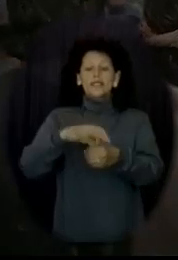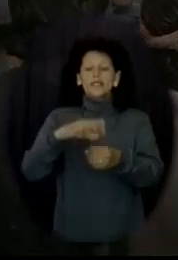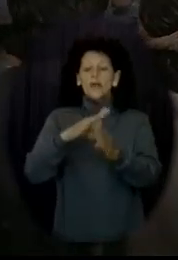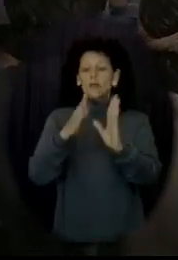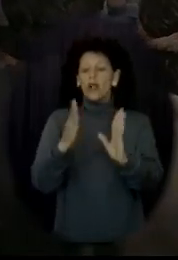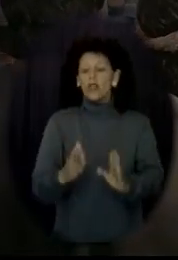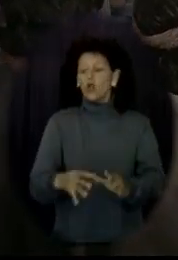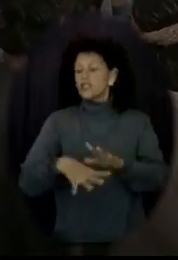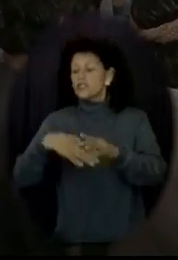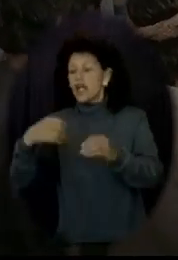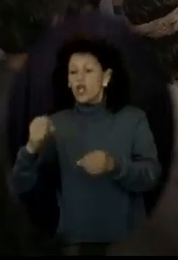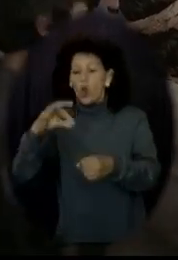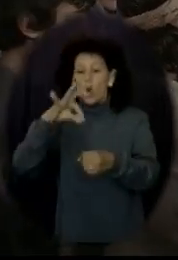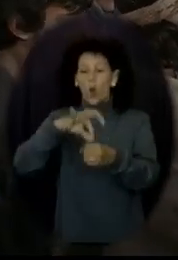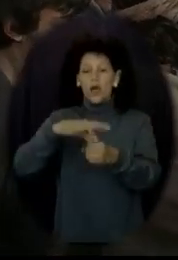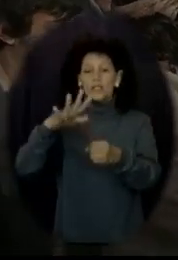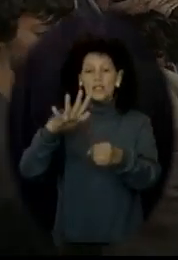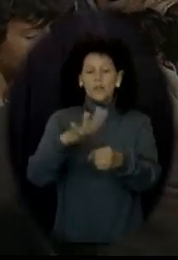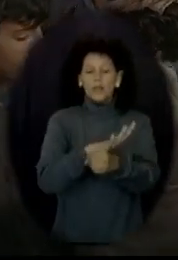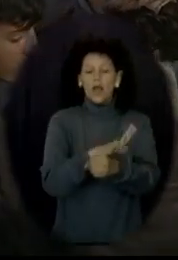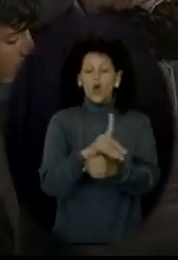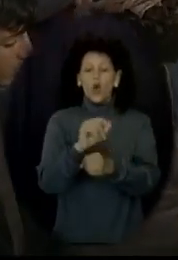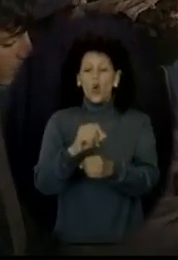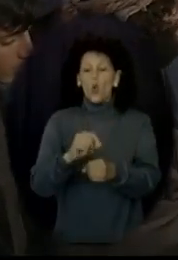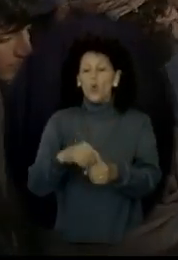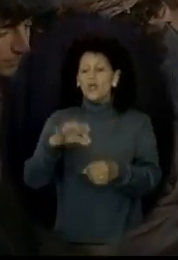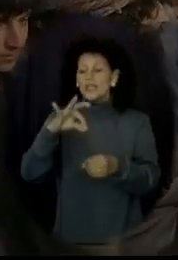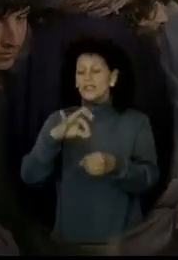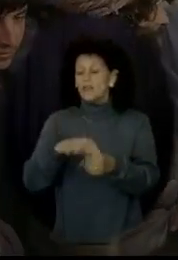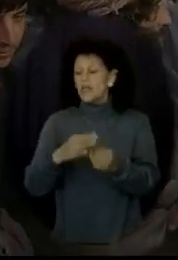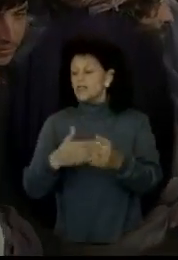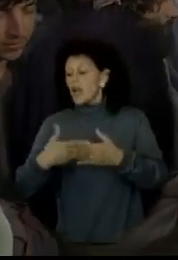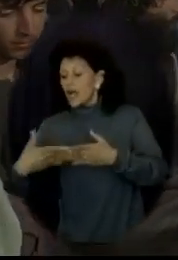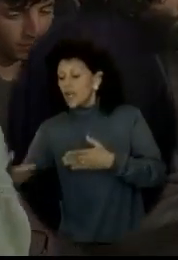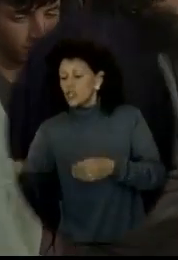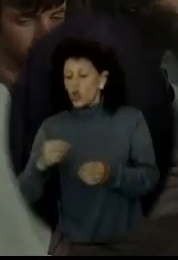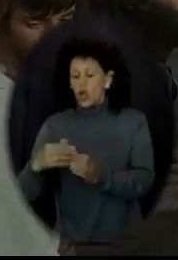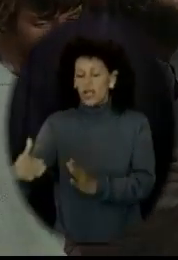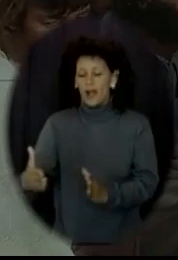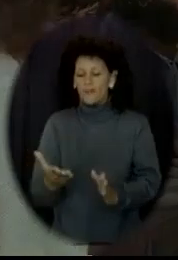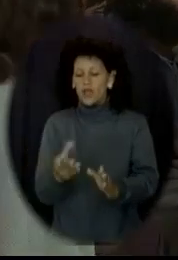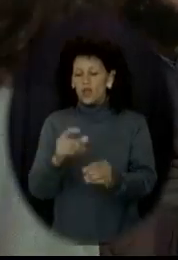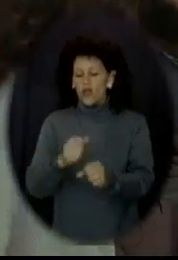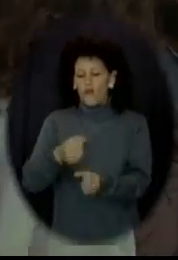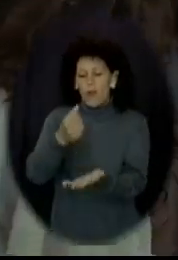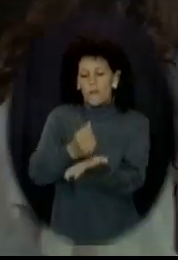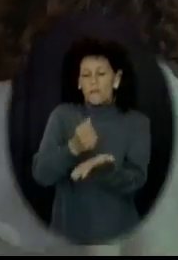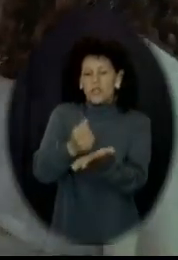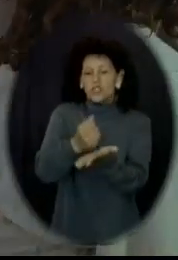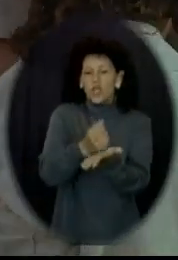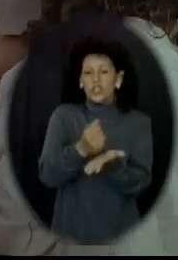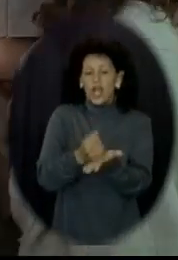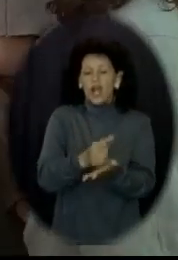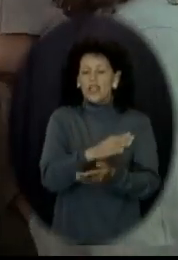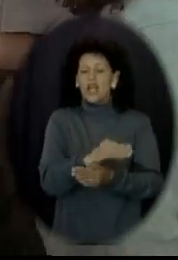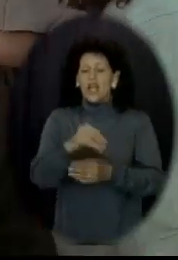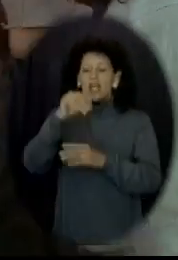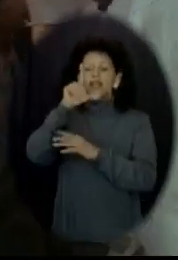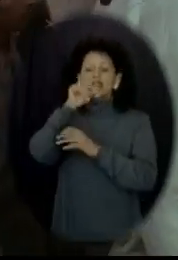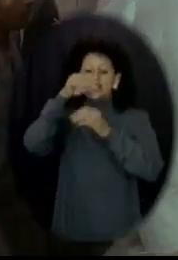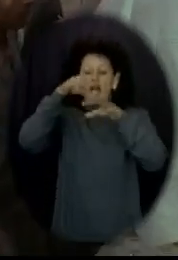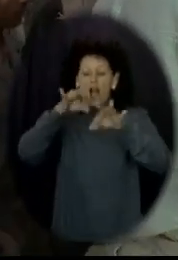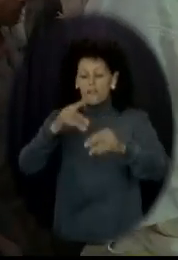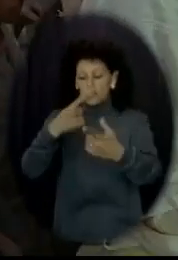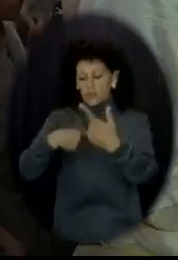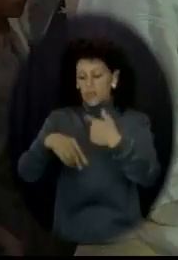Un sembrador salió a sembrar. Una parte de su semilla cayó en el camino y fue pisoteada. Y